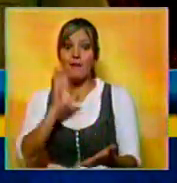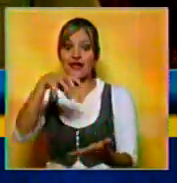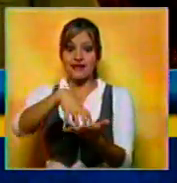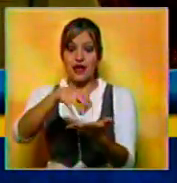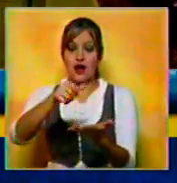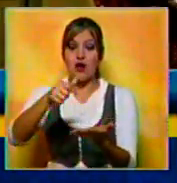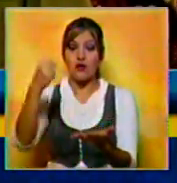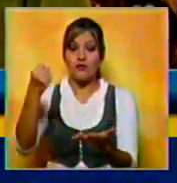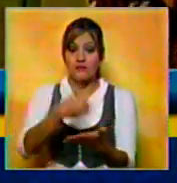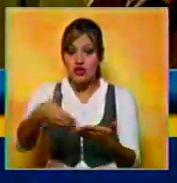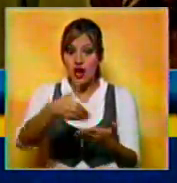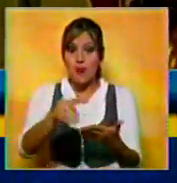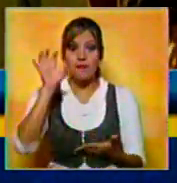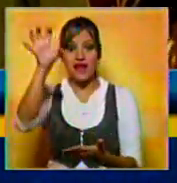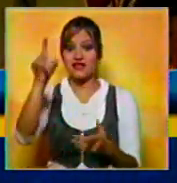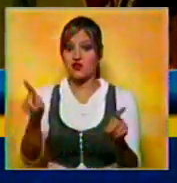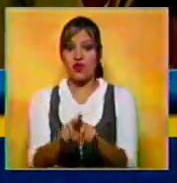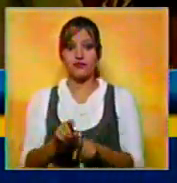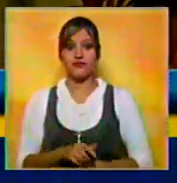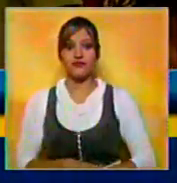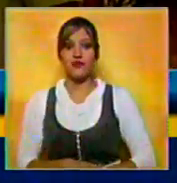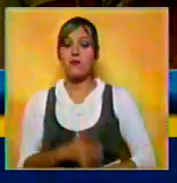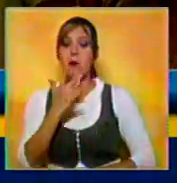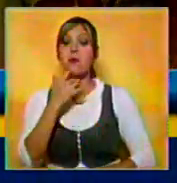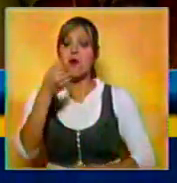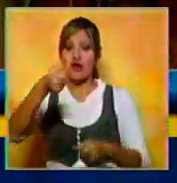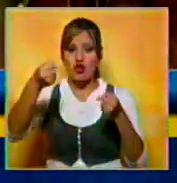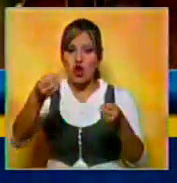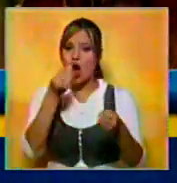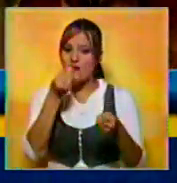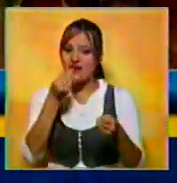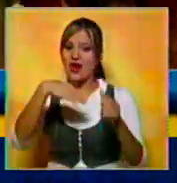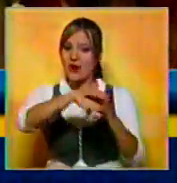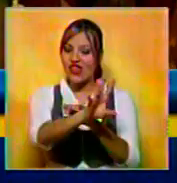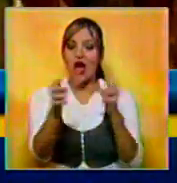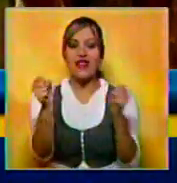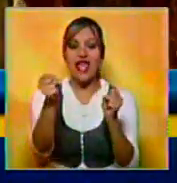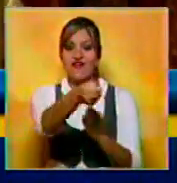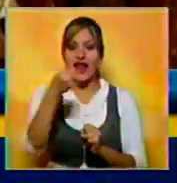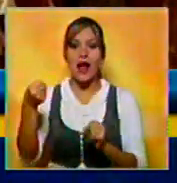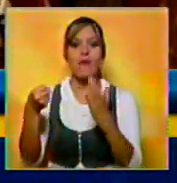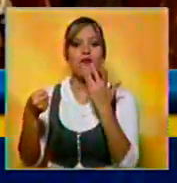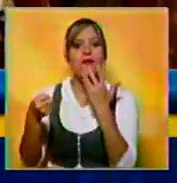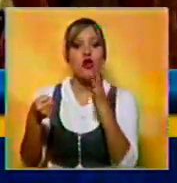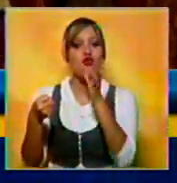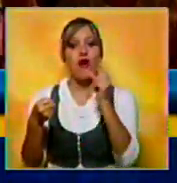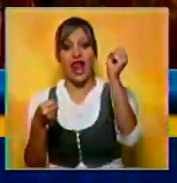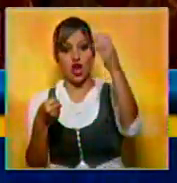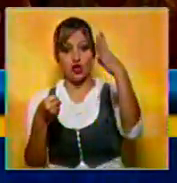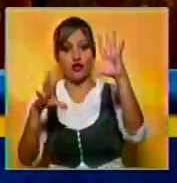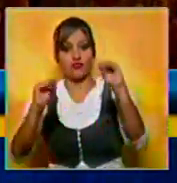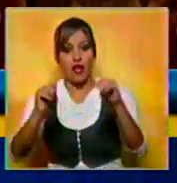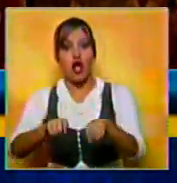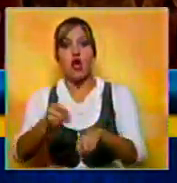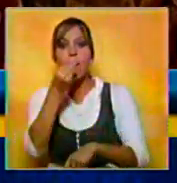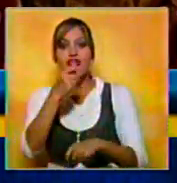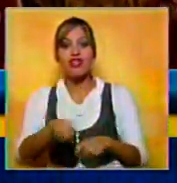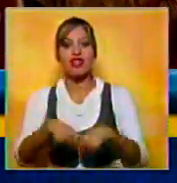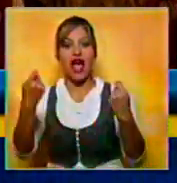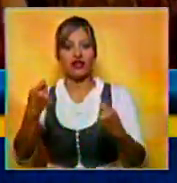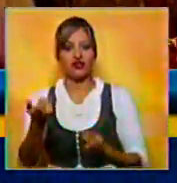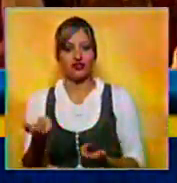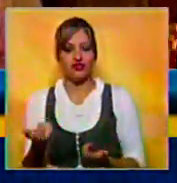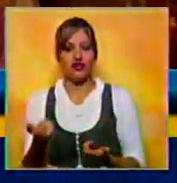afecta al que tiene su mercadito allí en la nevera se va la luz y se daña la comida y no hay nadie que